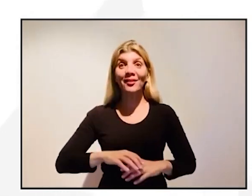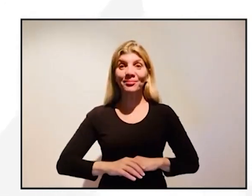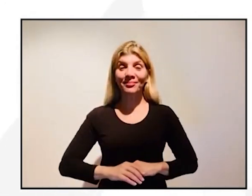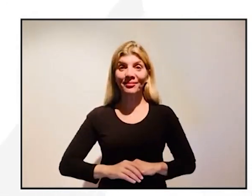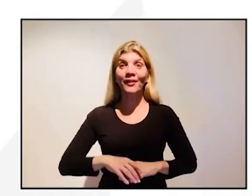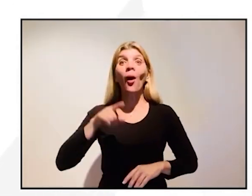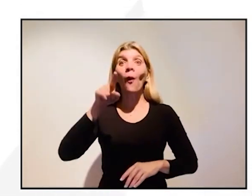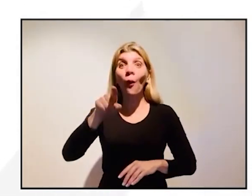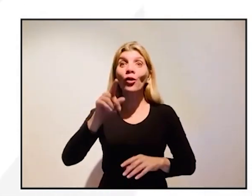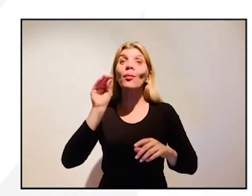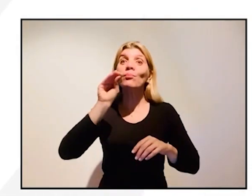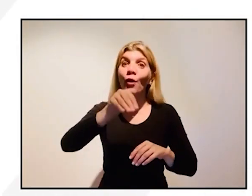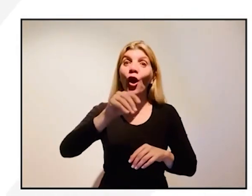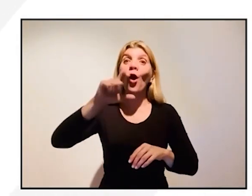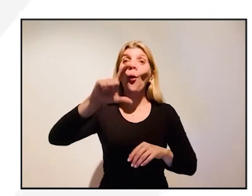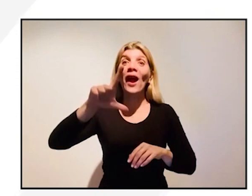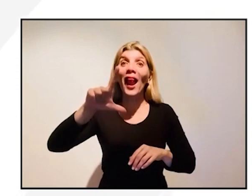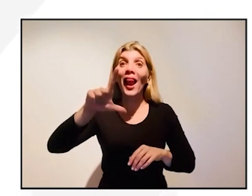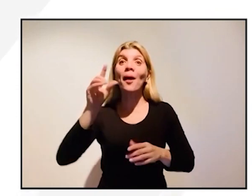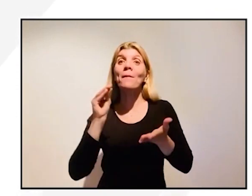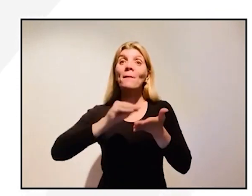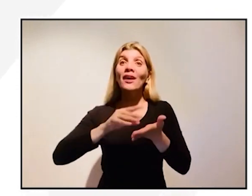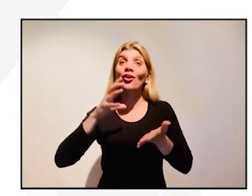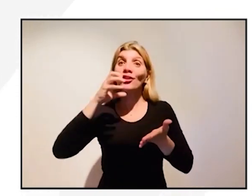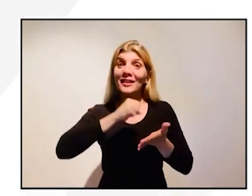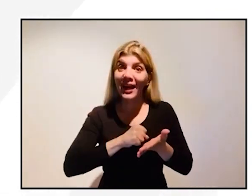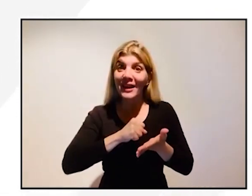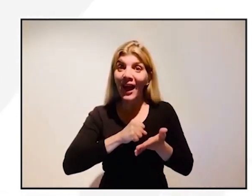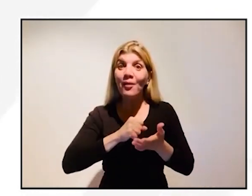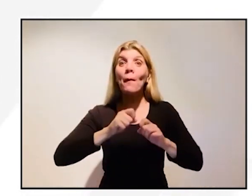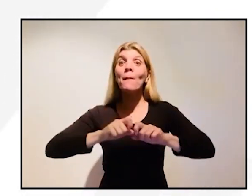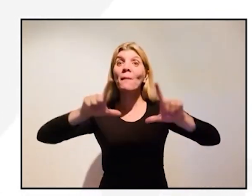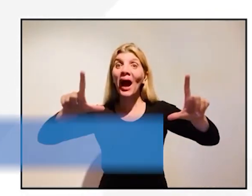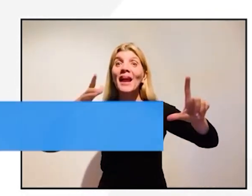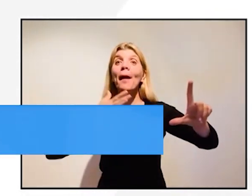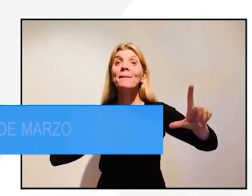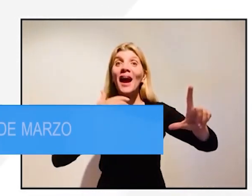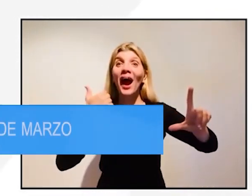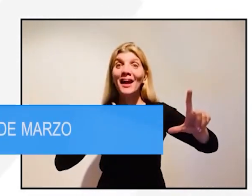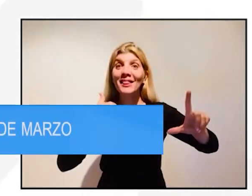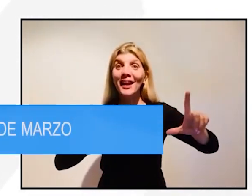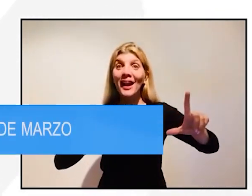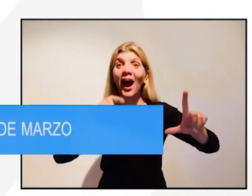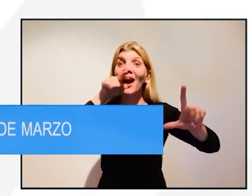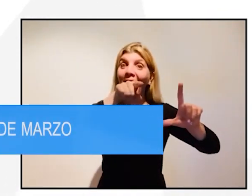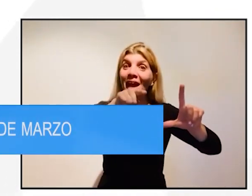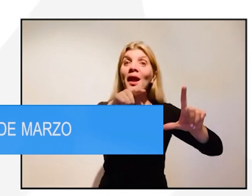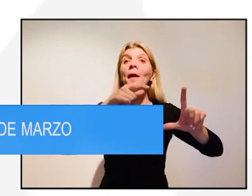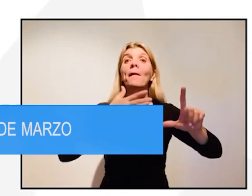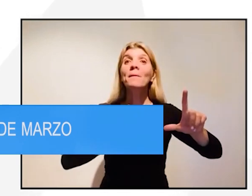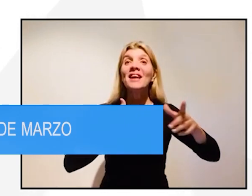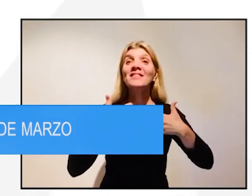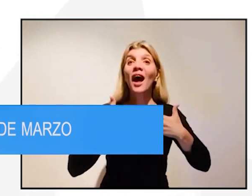a partir de hoy 15 de marzo se empiezan a emitir los certificados de discapacidad sin vencimiento a raíz de que surge